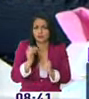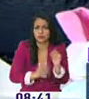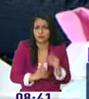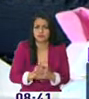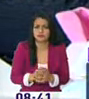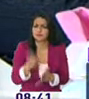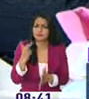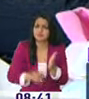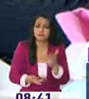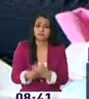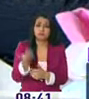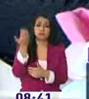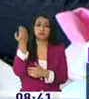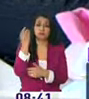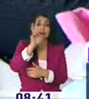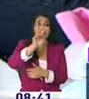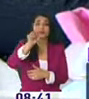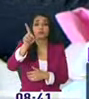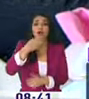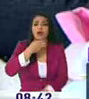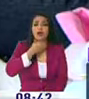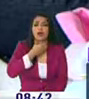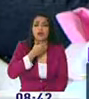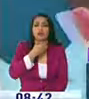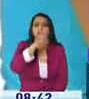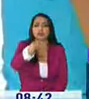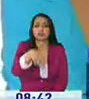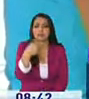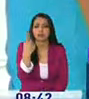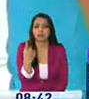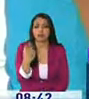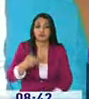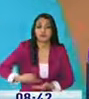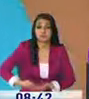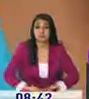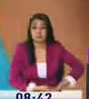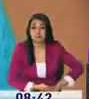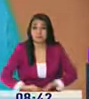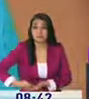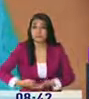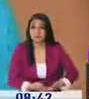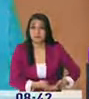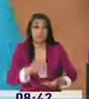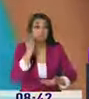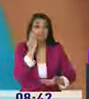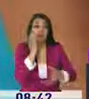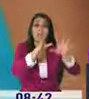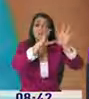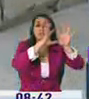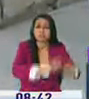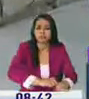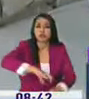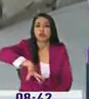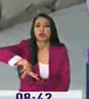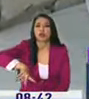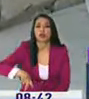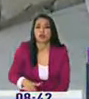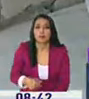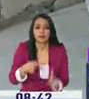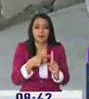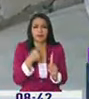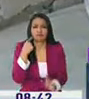de agosto del 2011, cuando una bebé de días de nacida fue arrebatada de los brazos de su progenitora, que en ese entonces era